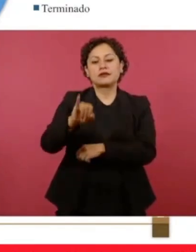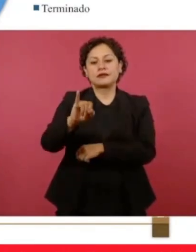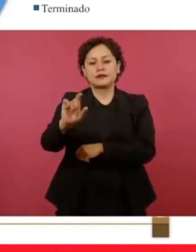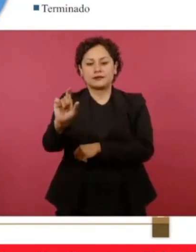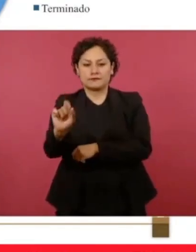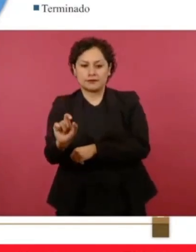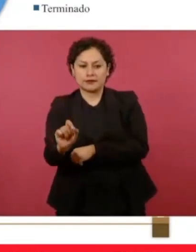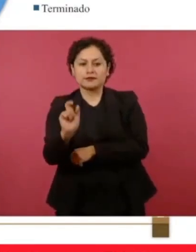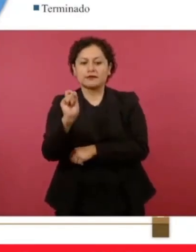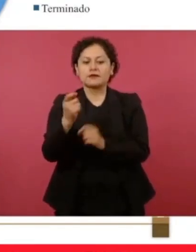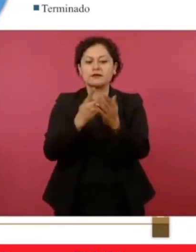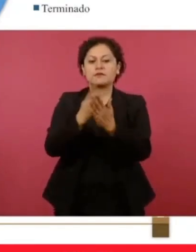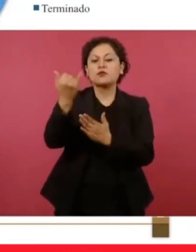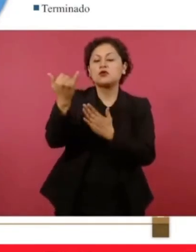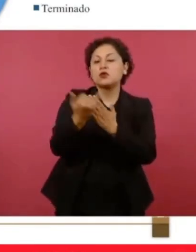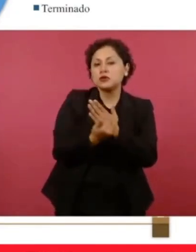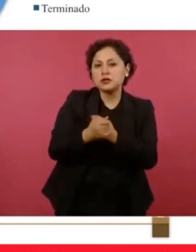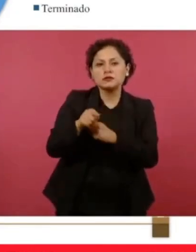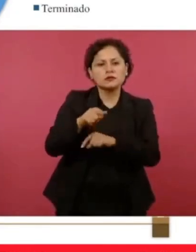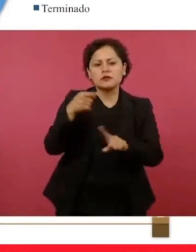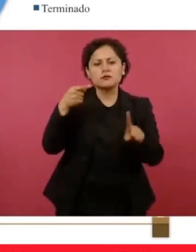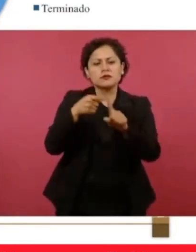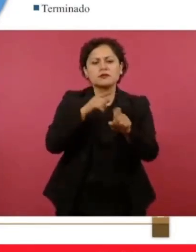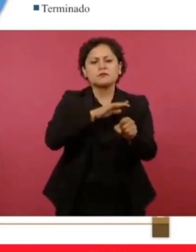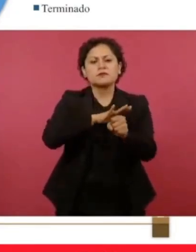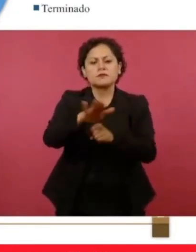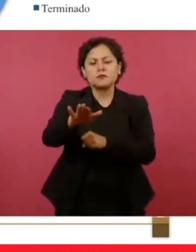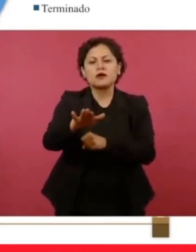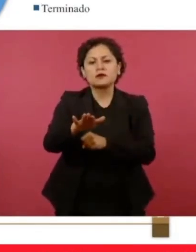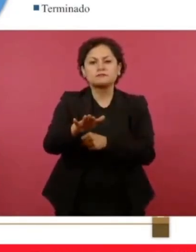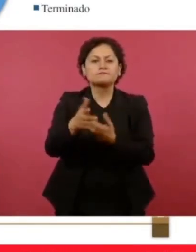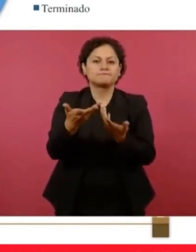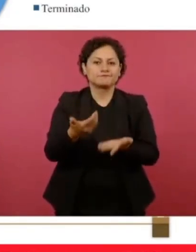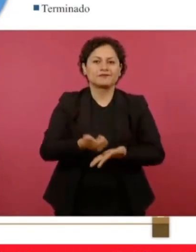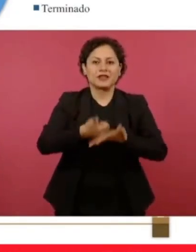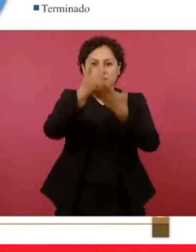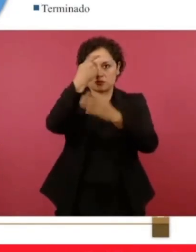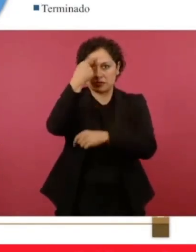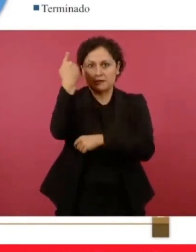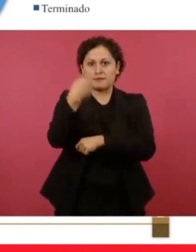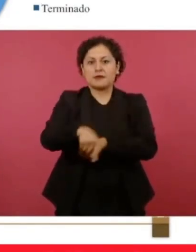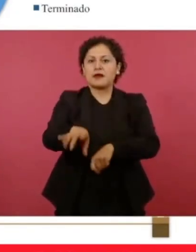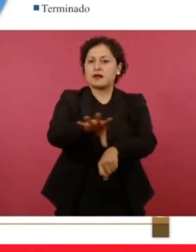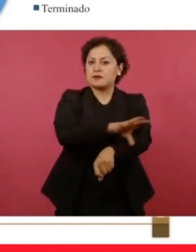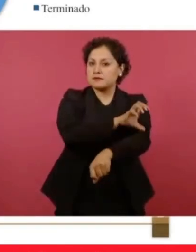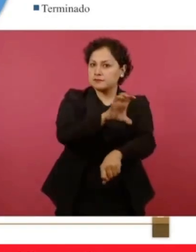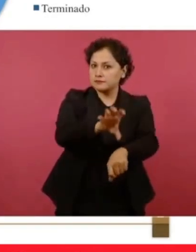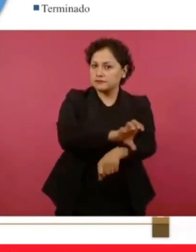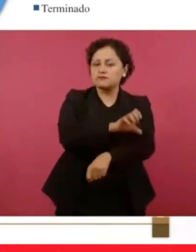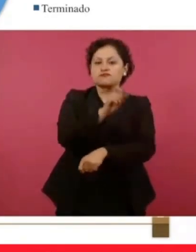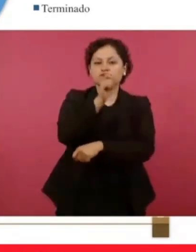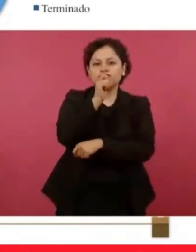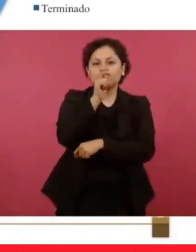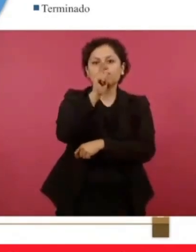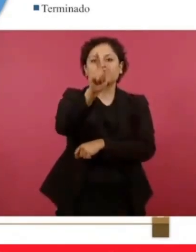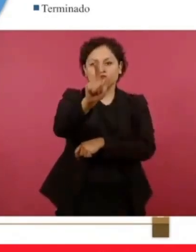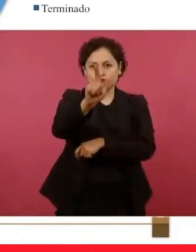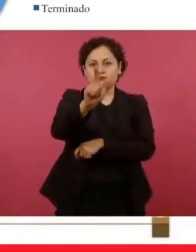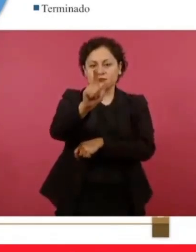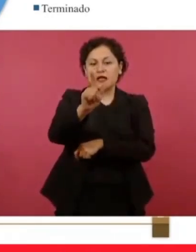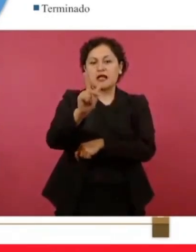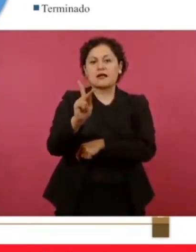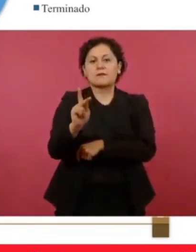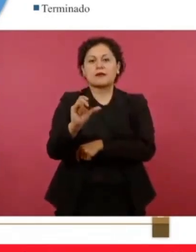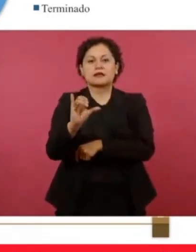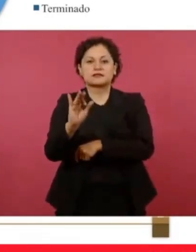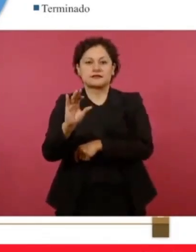a garantizar que pueda descongestionarse toda la electricidad o toda la generación que se tiene en el Pacífico.